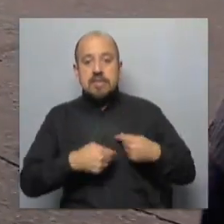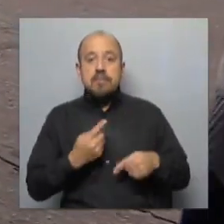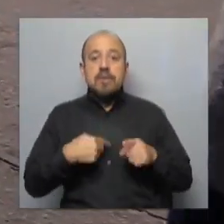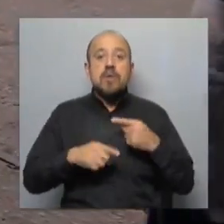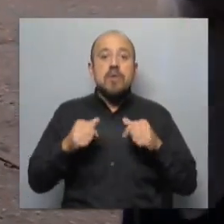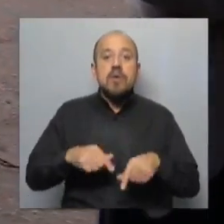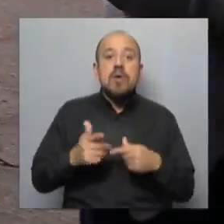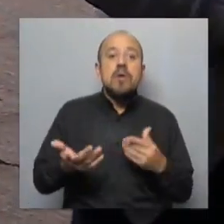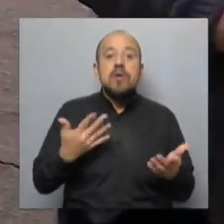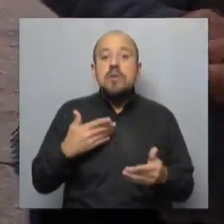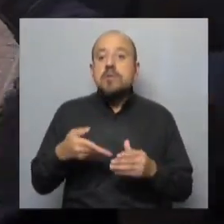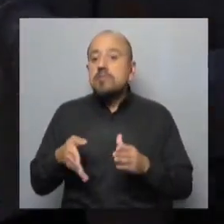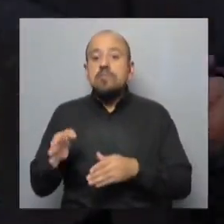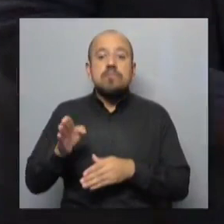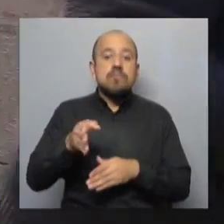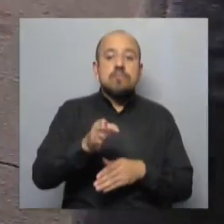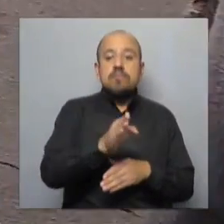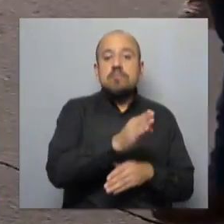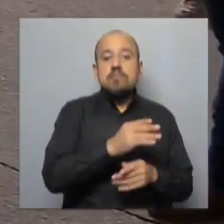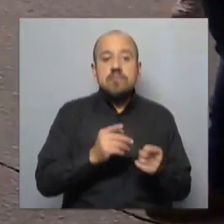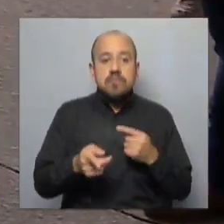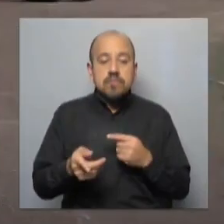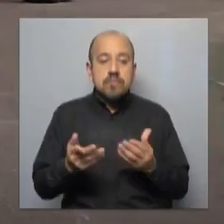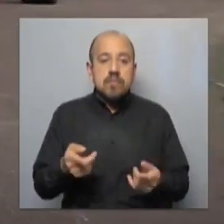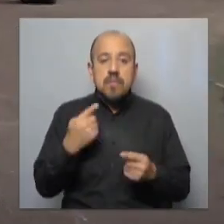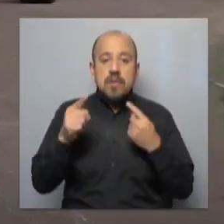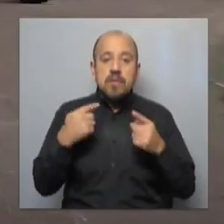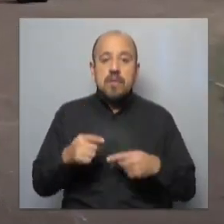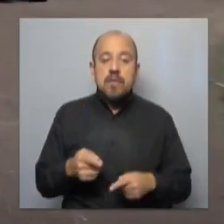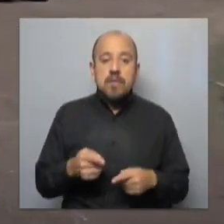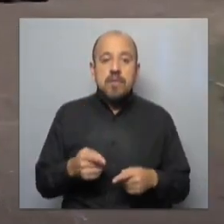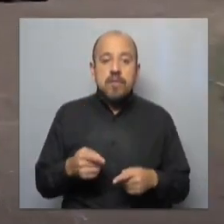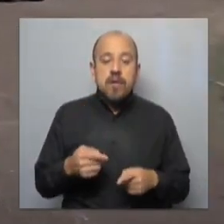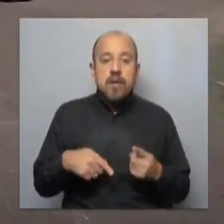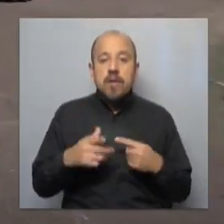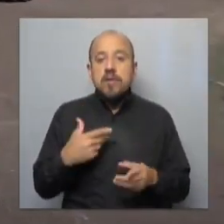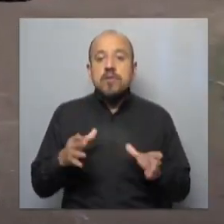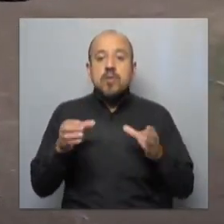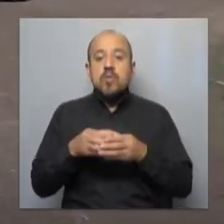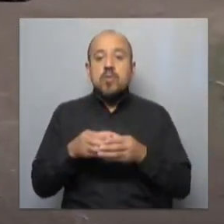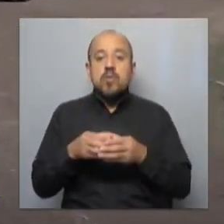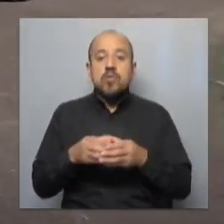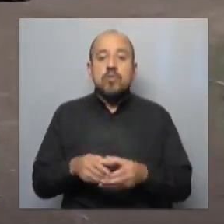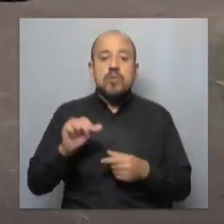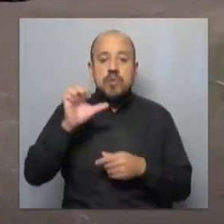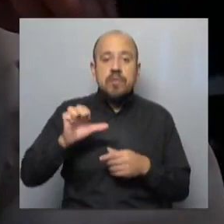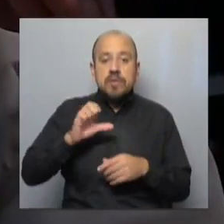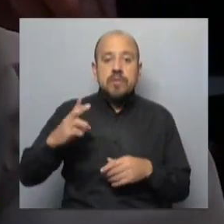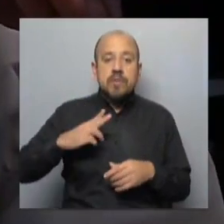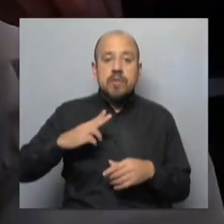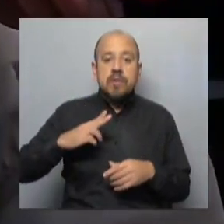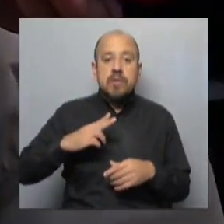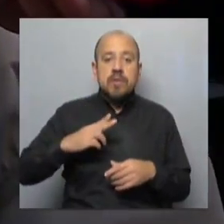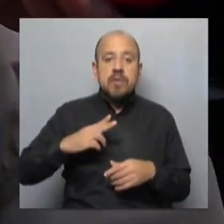o sea todos nosotros somos trasladados por distintas energías colectividades serían empresas privadas